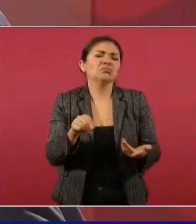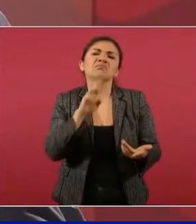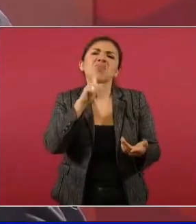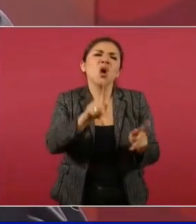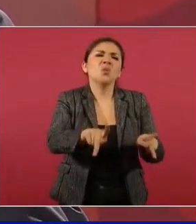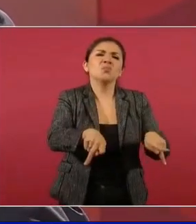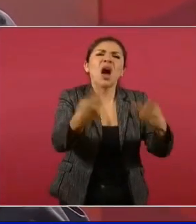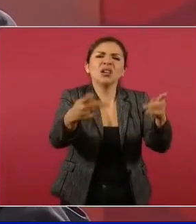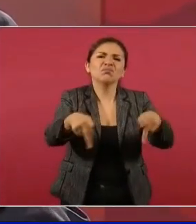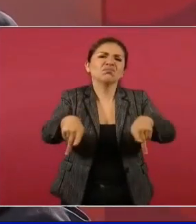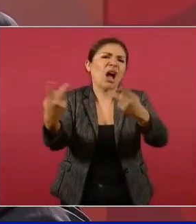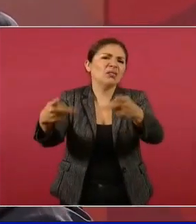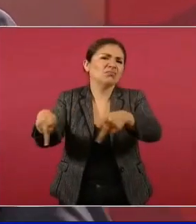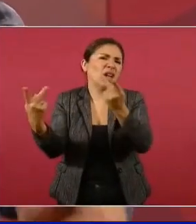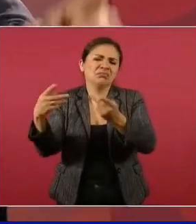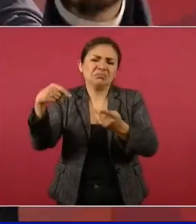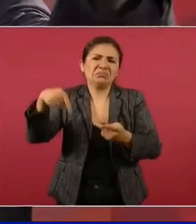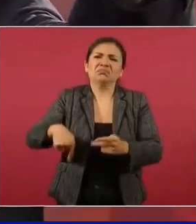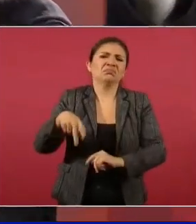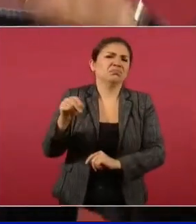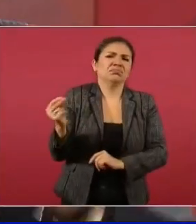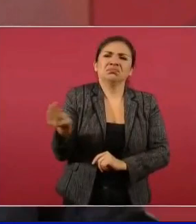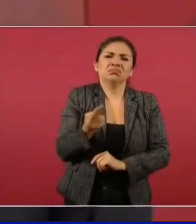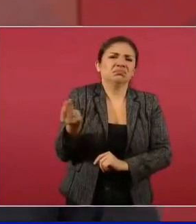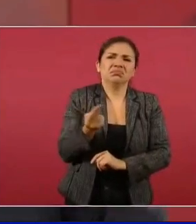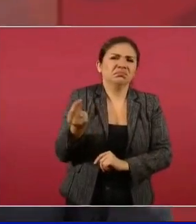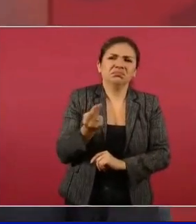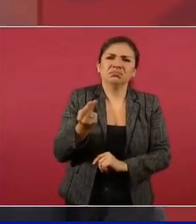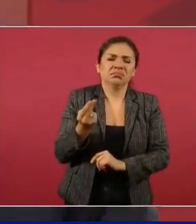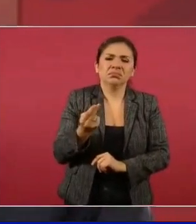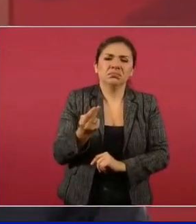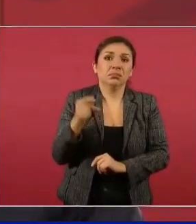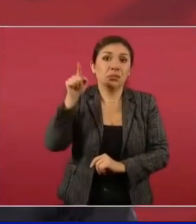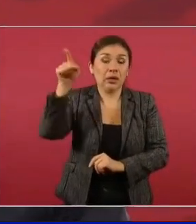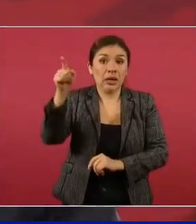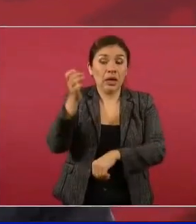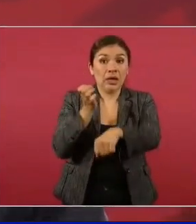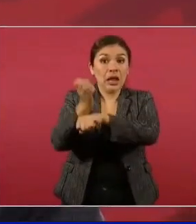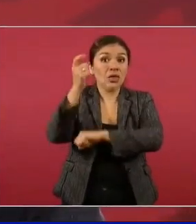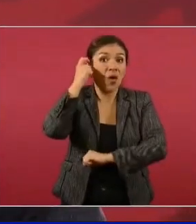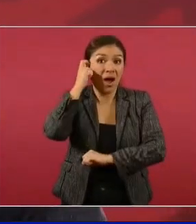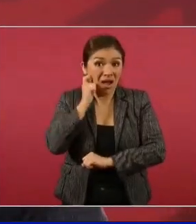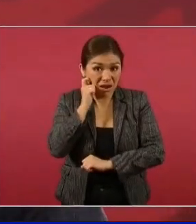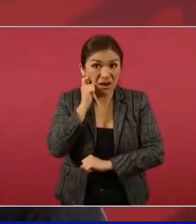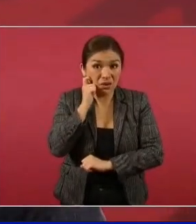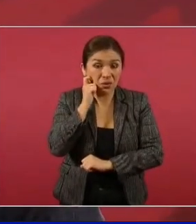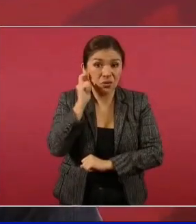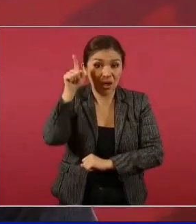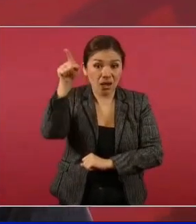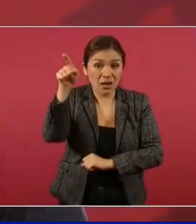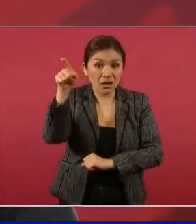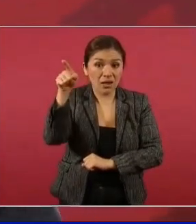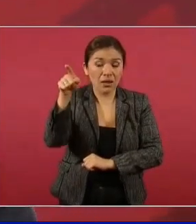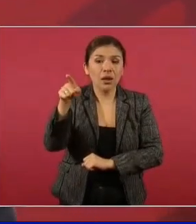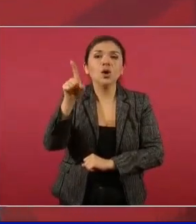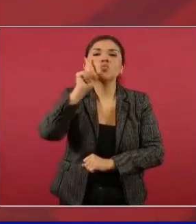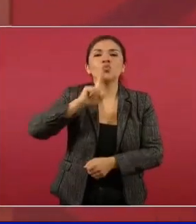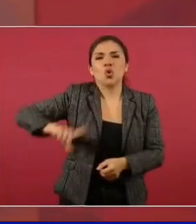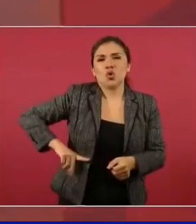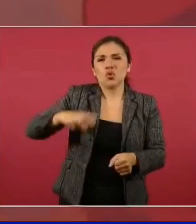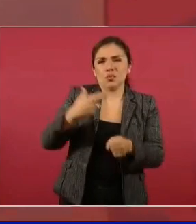subastando todas. En el estado de Guerrero, me dice la